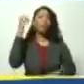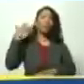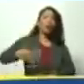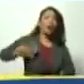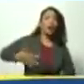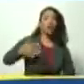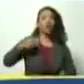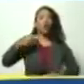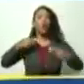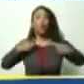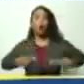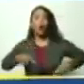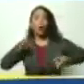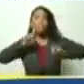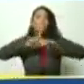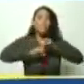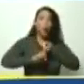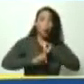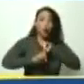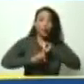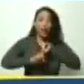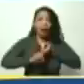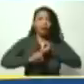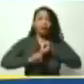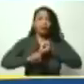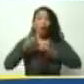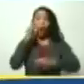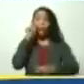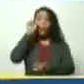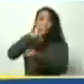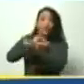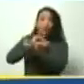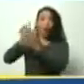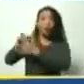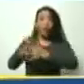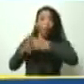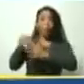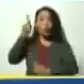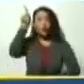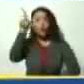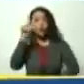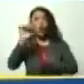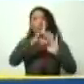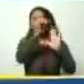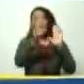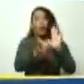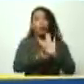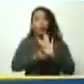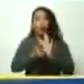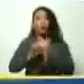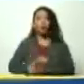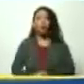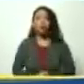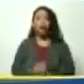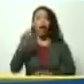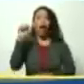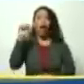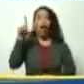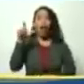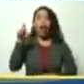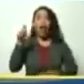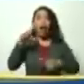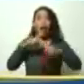y esposa del diplomático venezolano secuestrado en los Estados Unidos, Alex Sack,